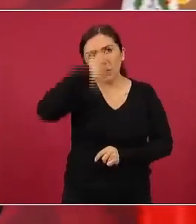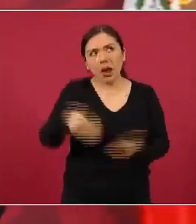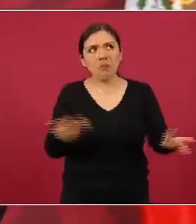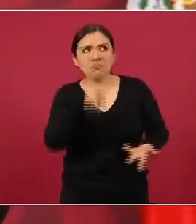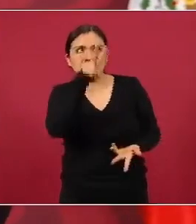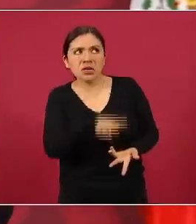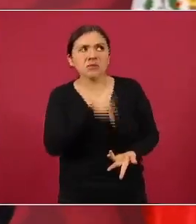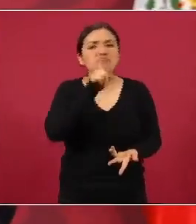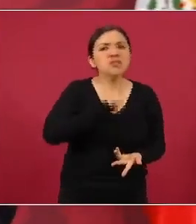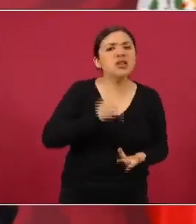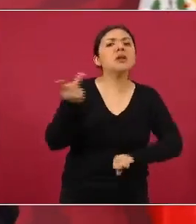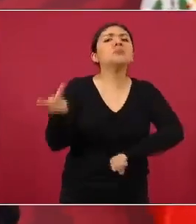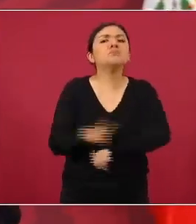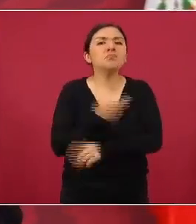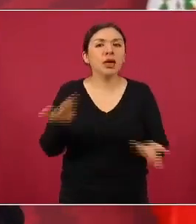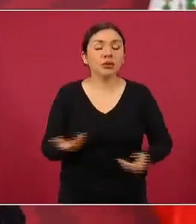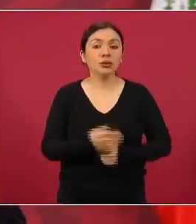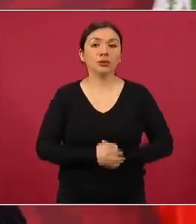cierto o no es cierto?